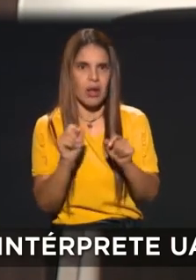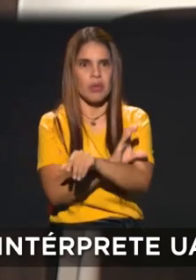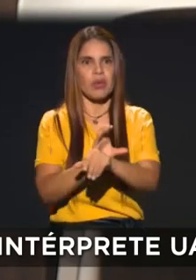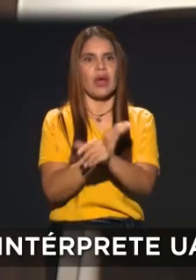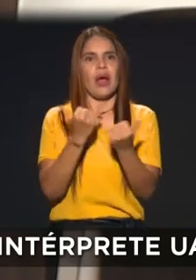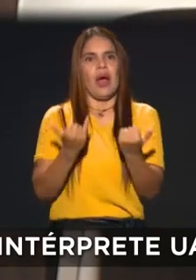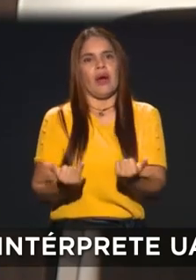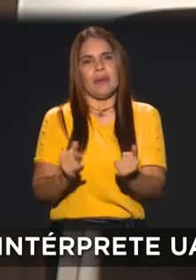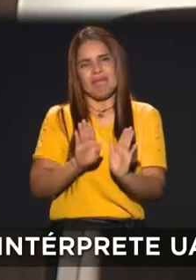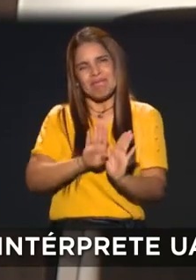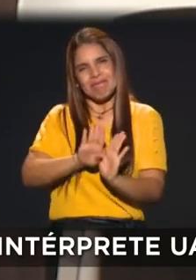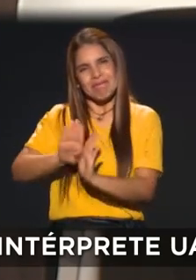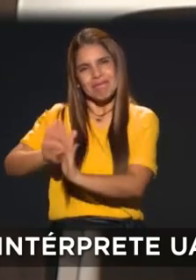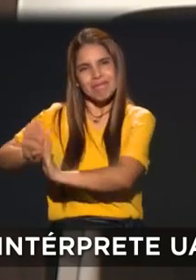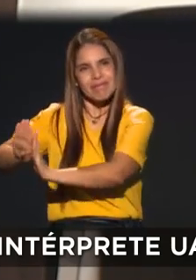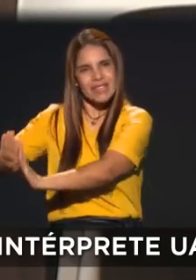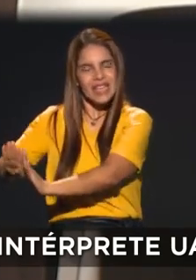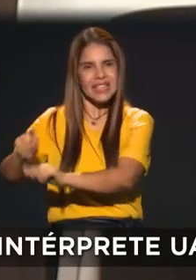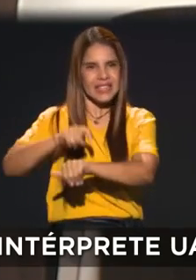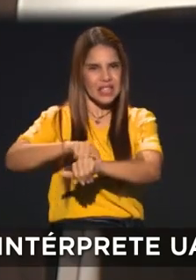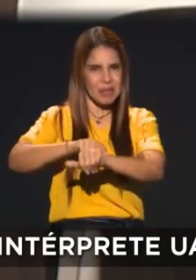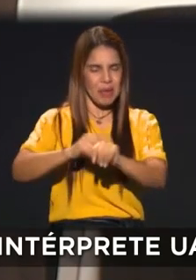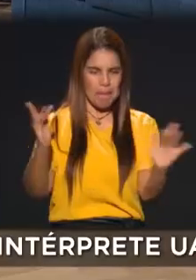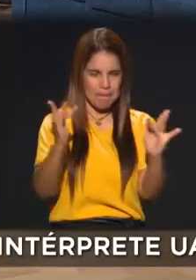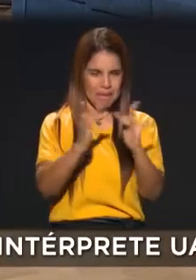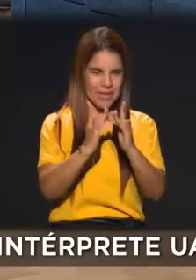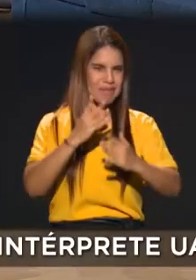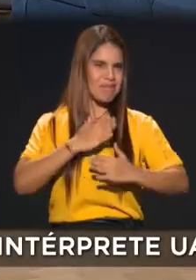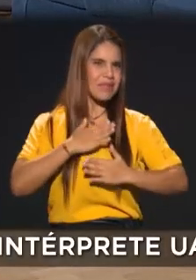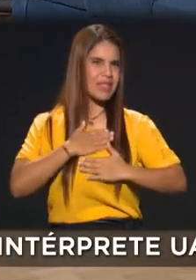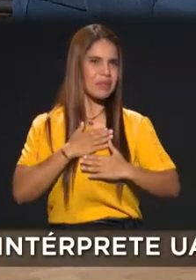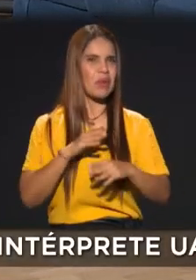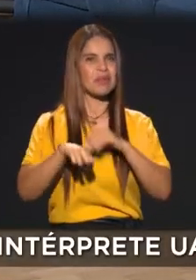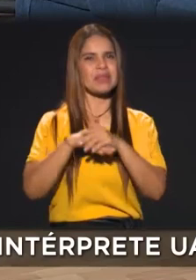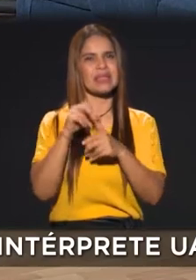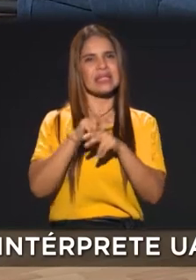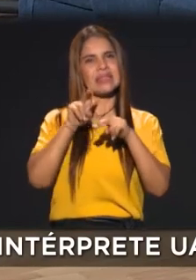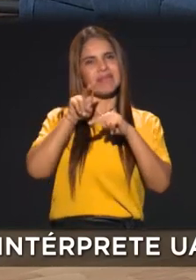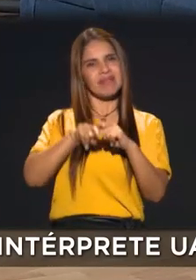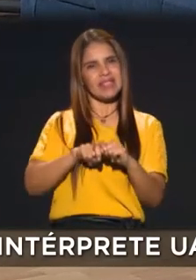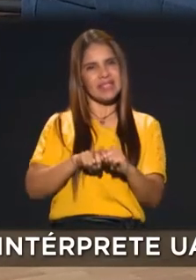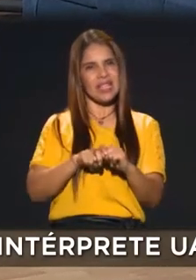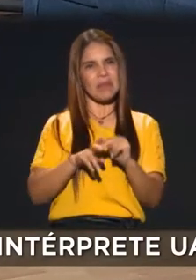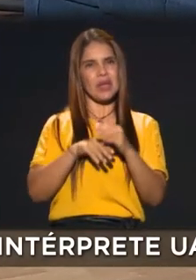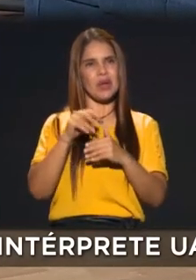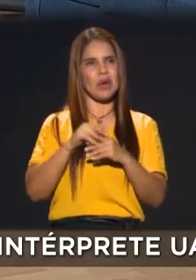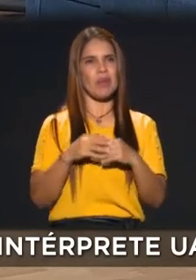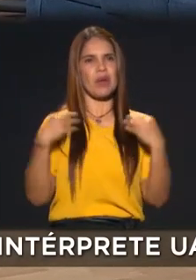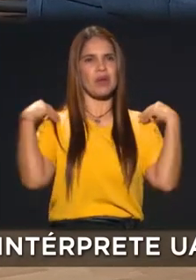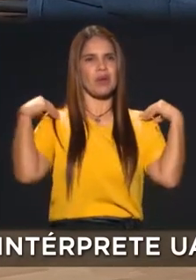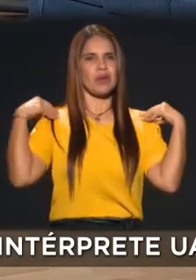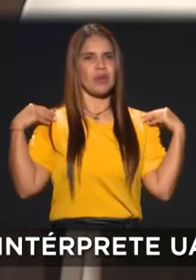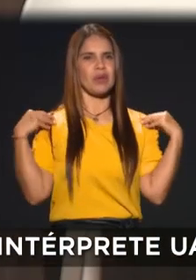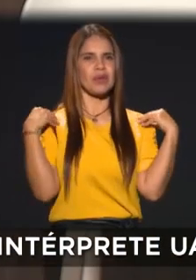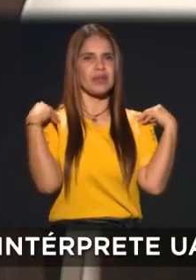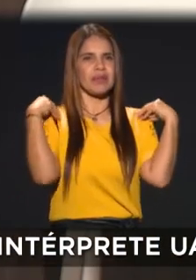entonces tomarnos primero unos minutos en la mañana para conectarnos con nosotros, sentarnos cómodamente, siempre rotar los hombros